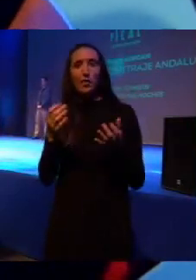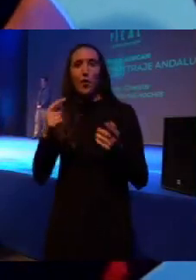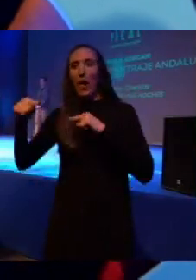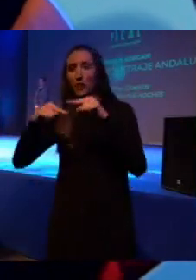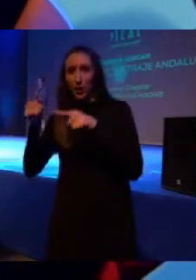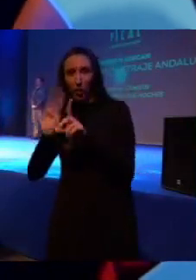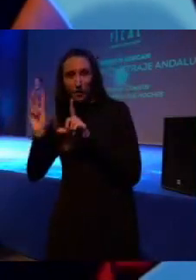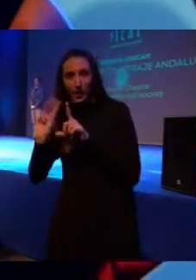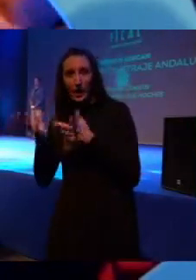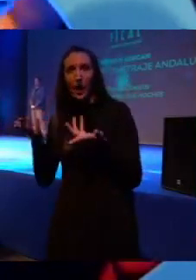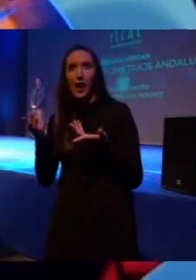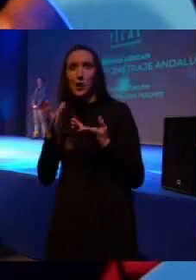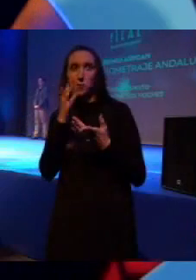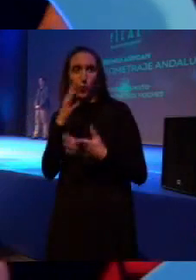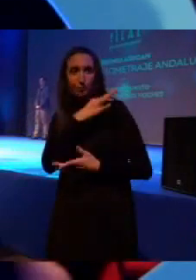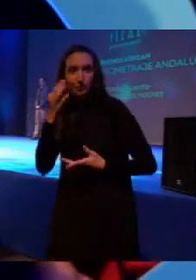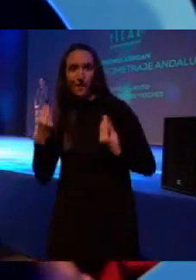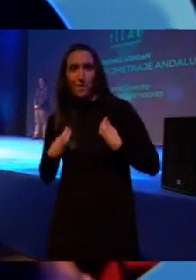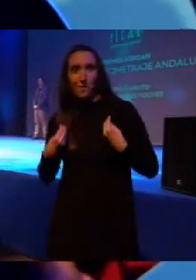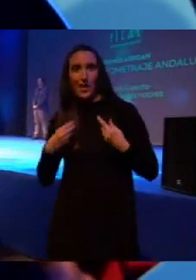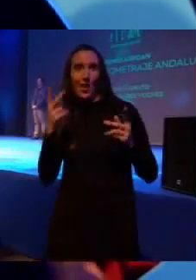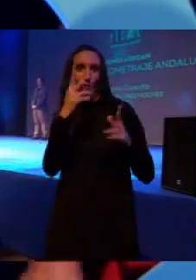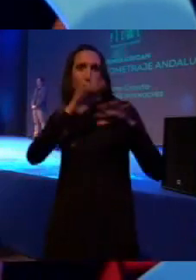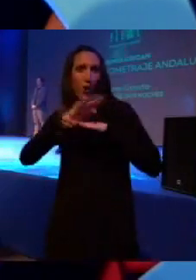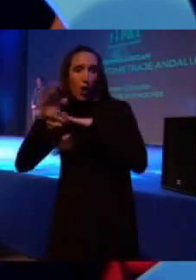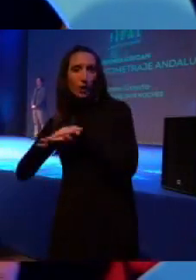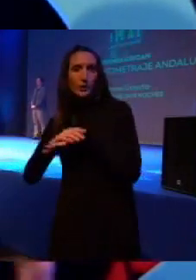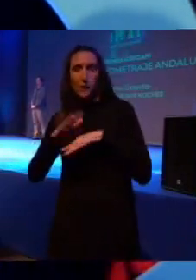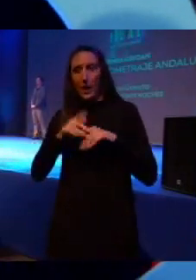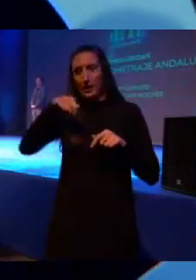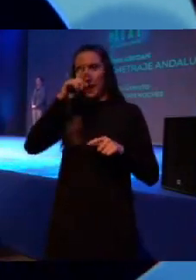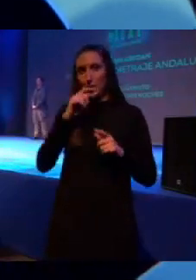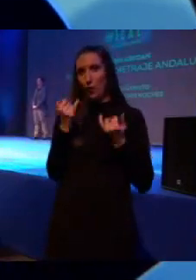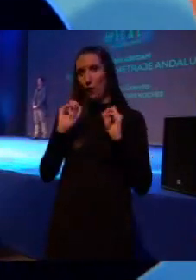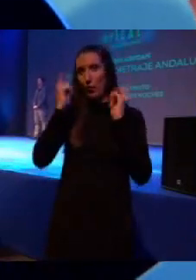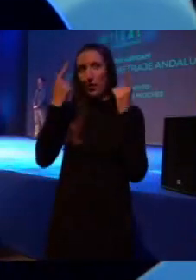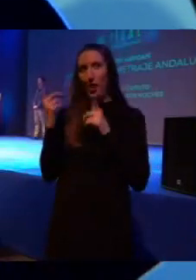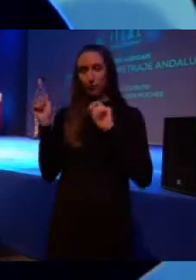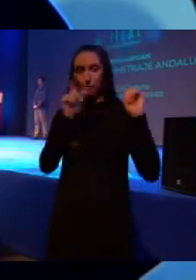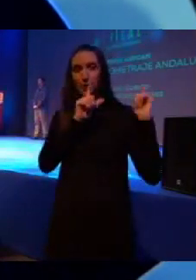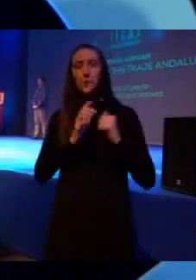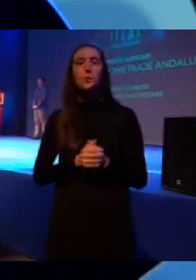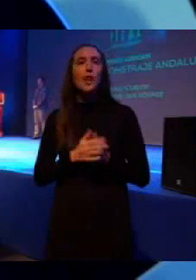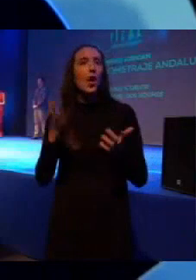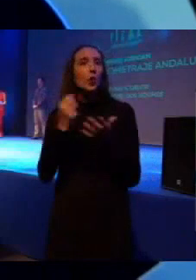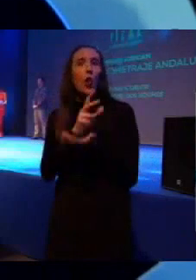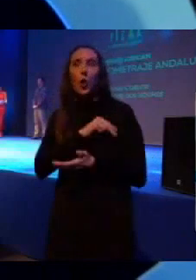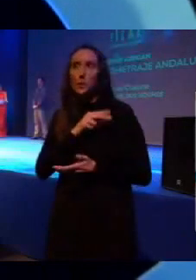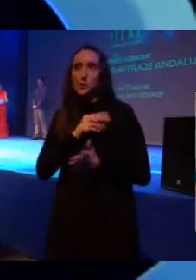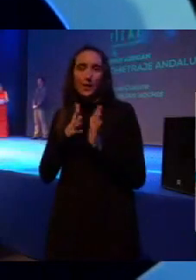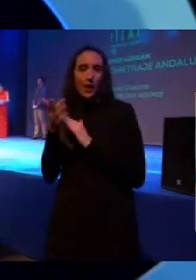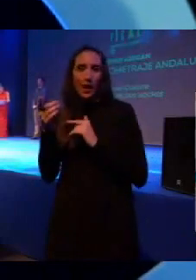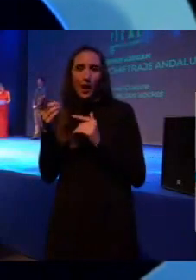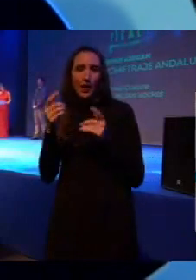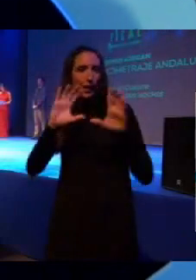querer contar con La vida entre dos noches para la sección oficial de este año. Todos los premios son compartidos, por